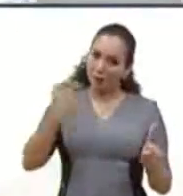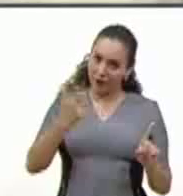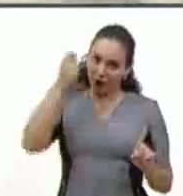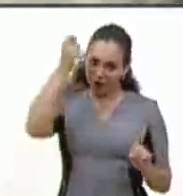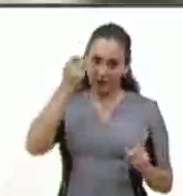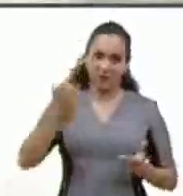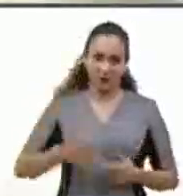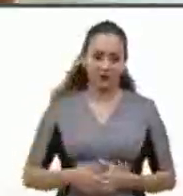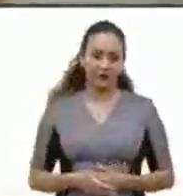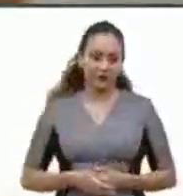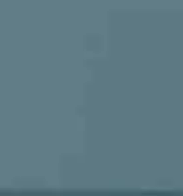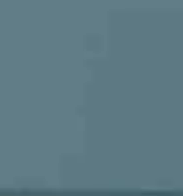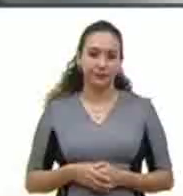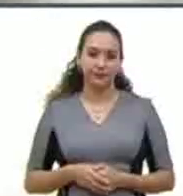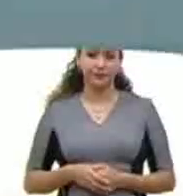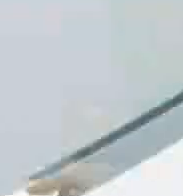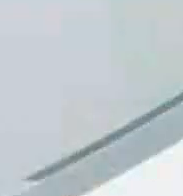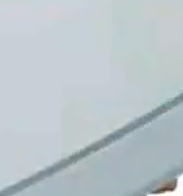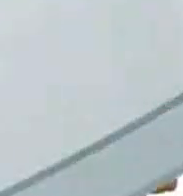obligación.